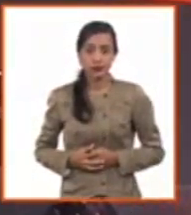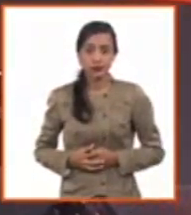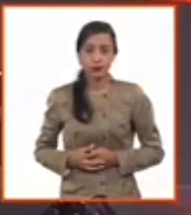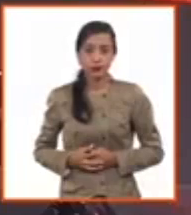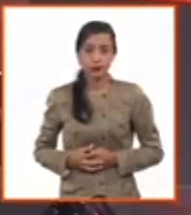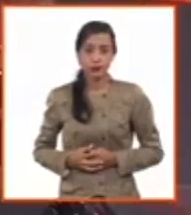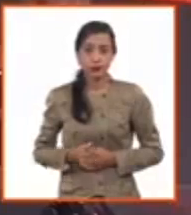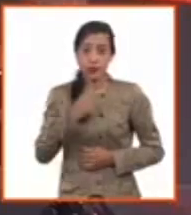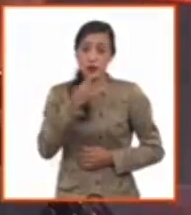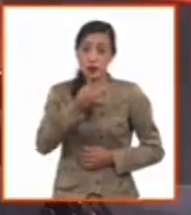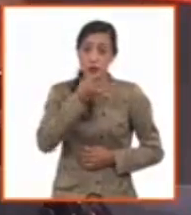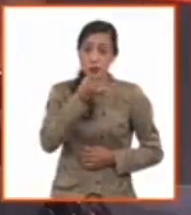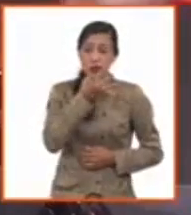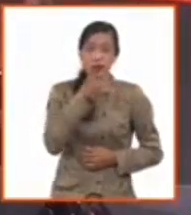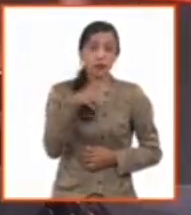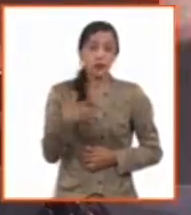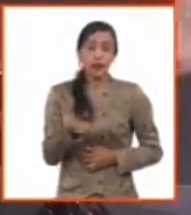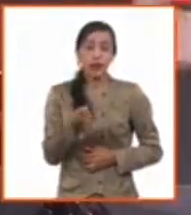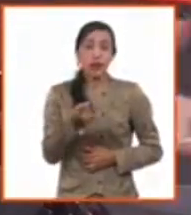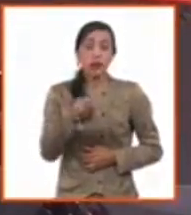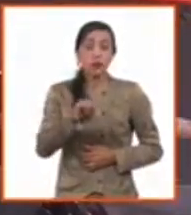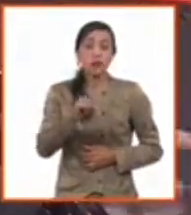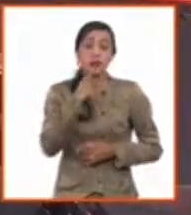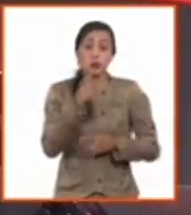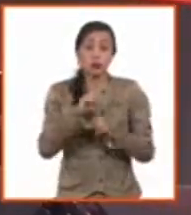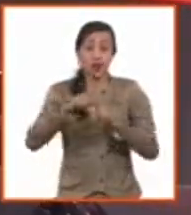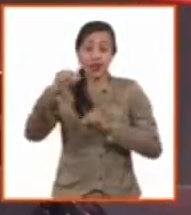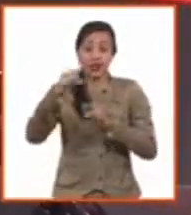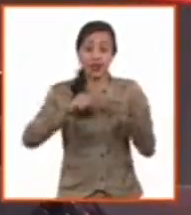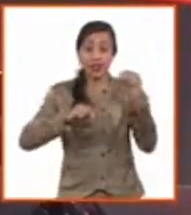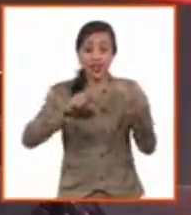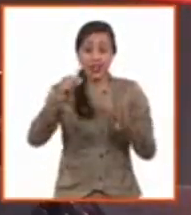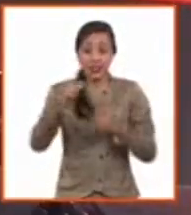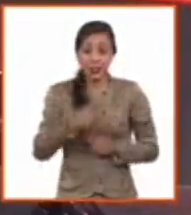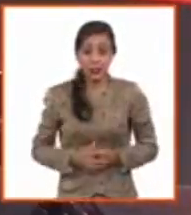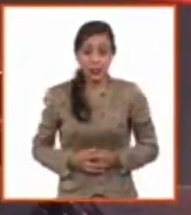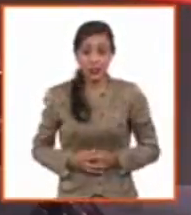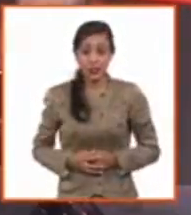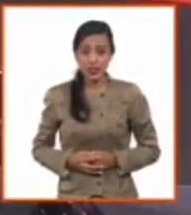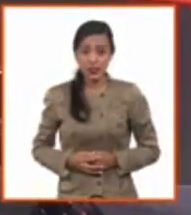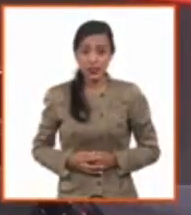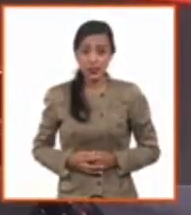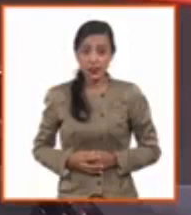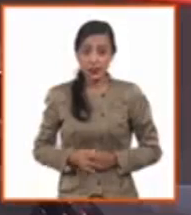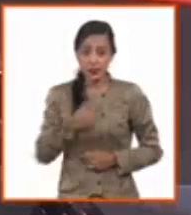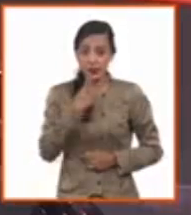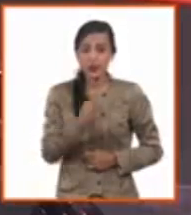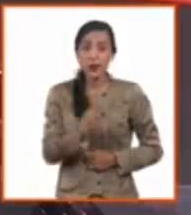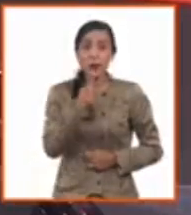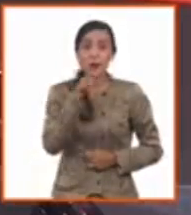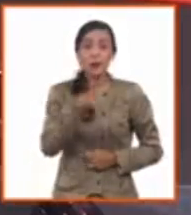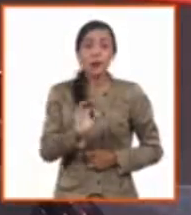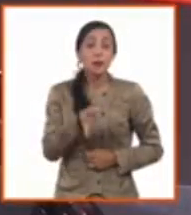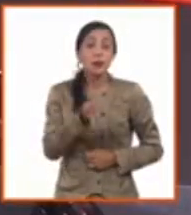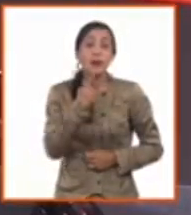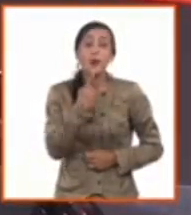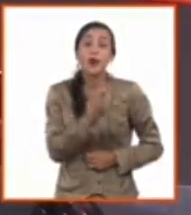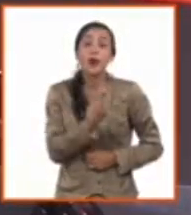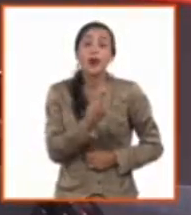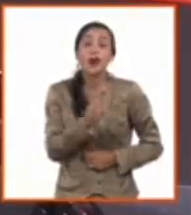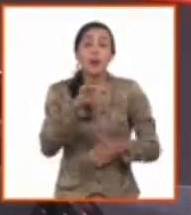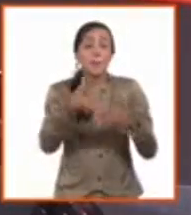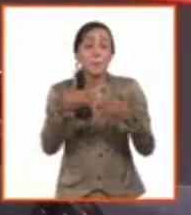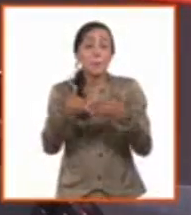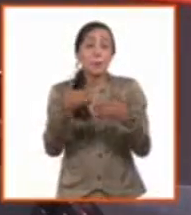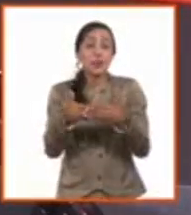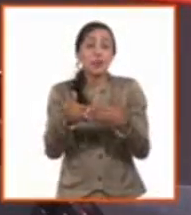android y que es el digamos producto estrella de la empresa según matica aunque hay otras